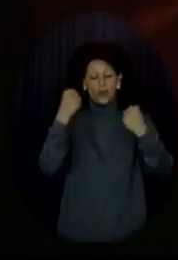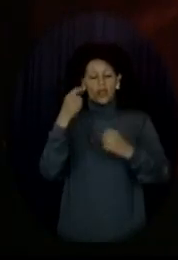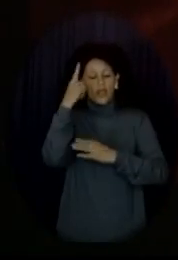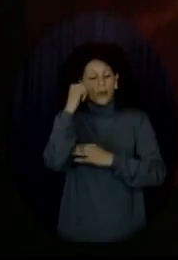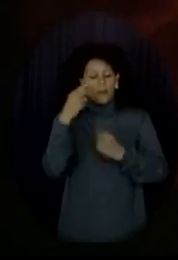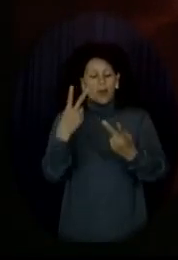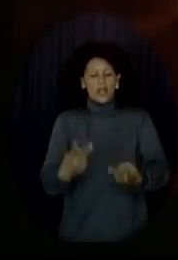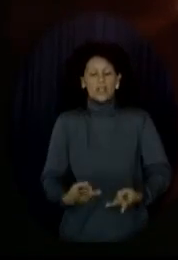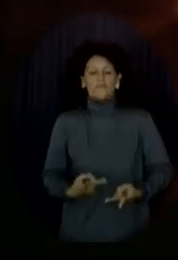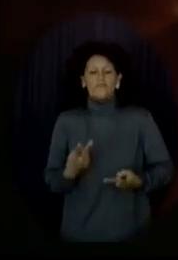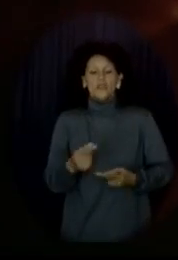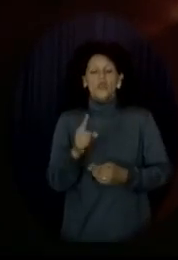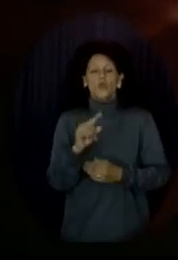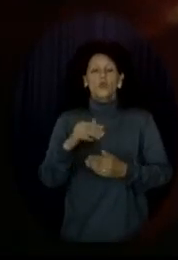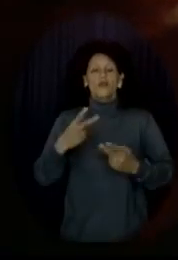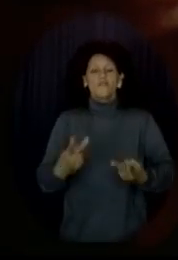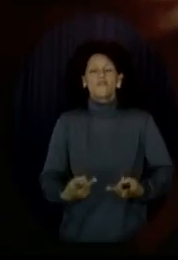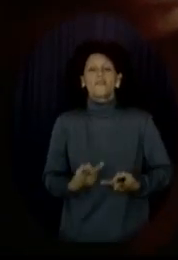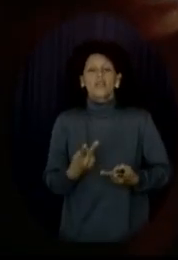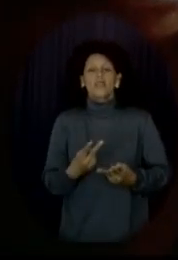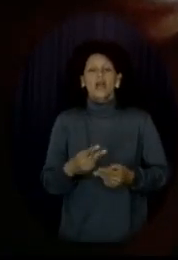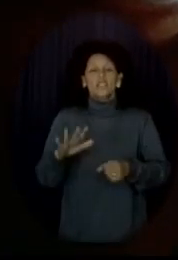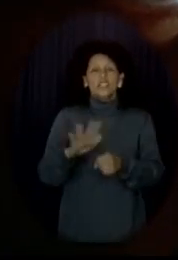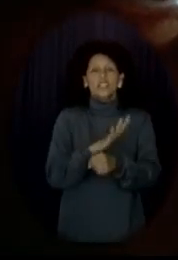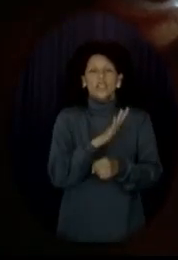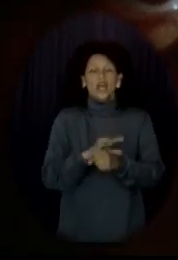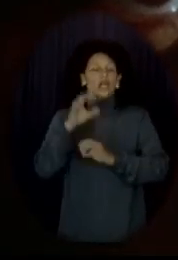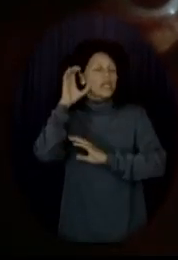para vivir una vida abundante.